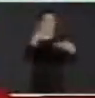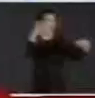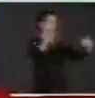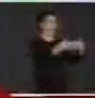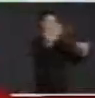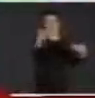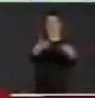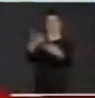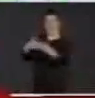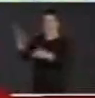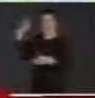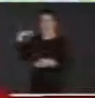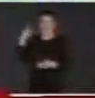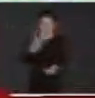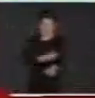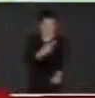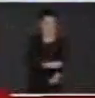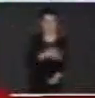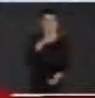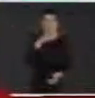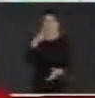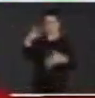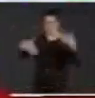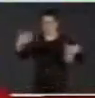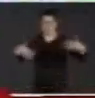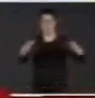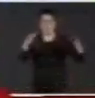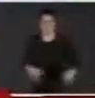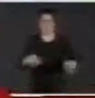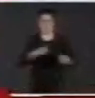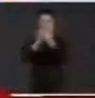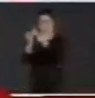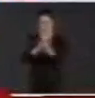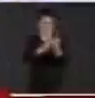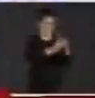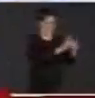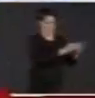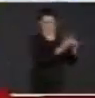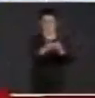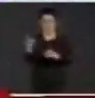tuvimos que tragar. No vendan mi historia solo por mamar. La calle La Noria siempre ha sido